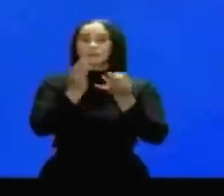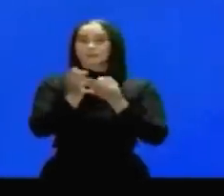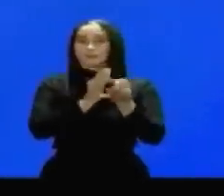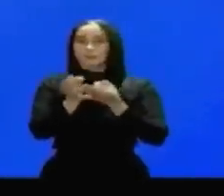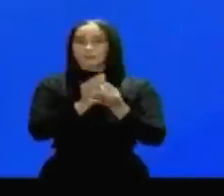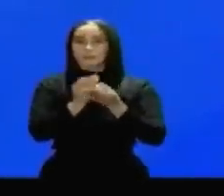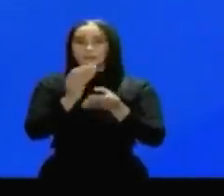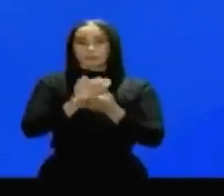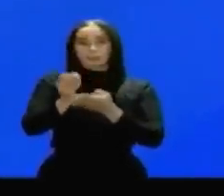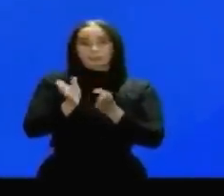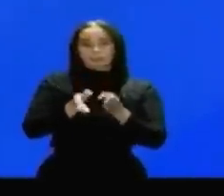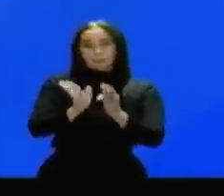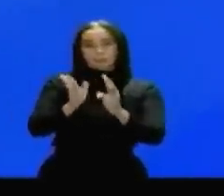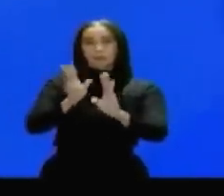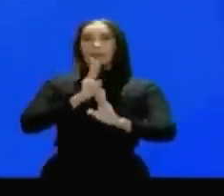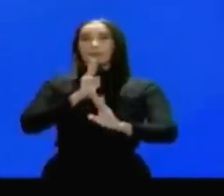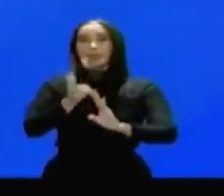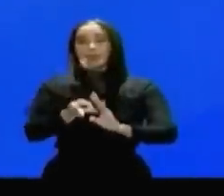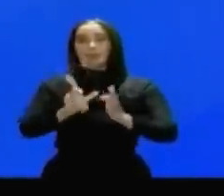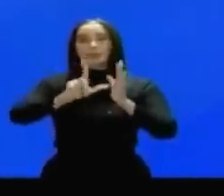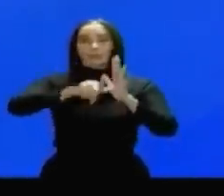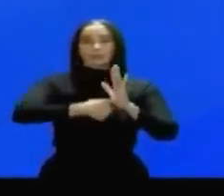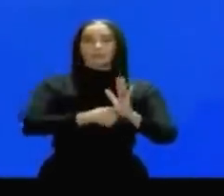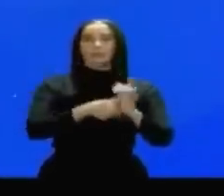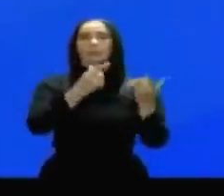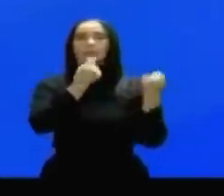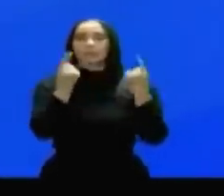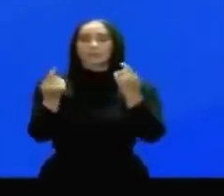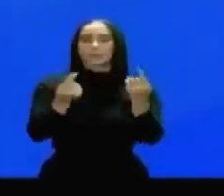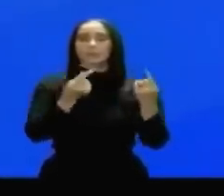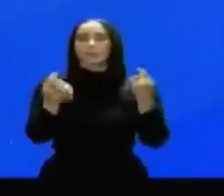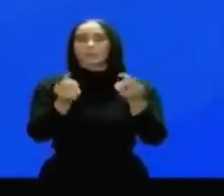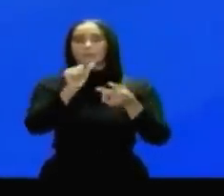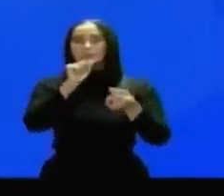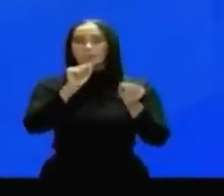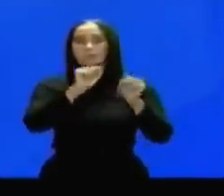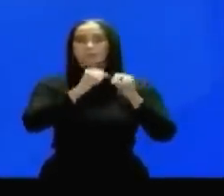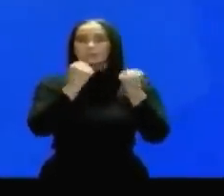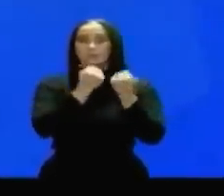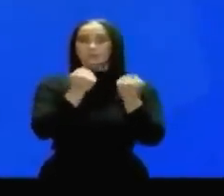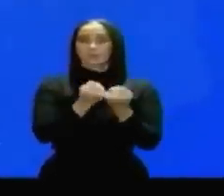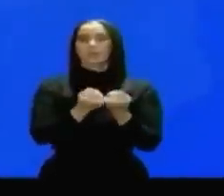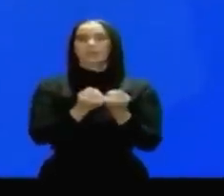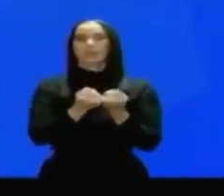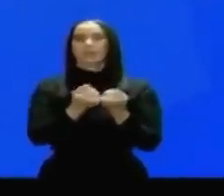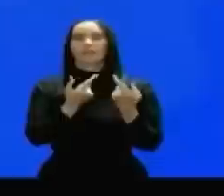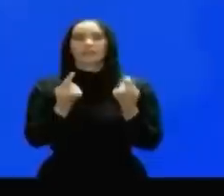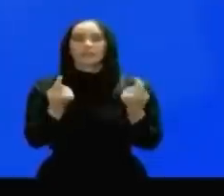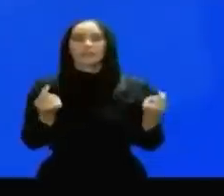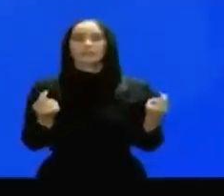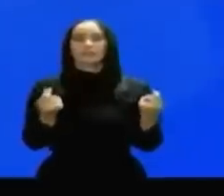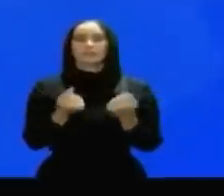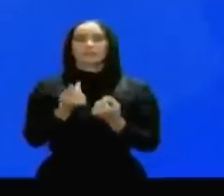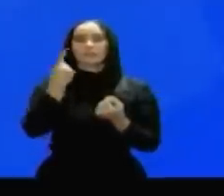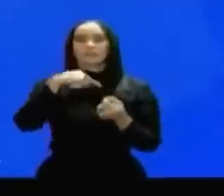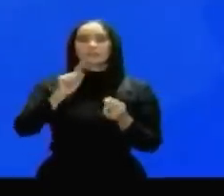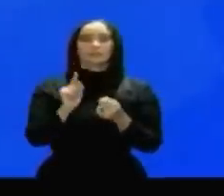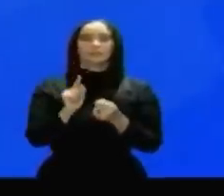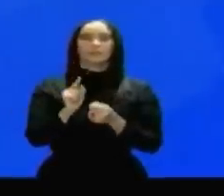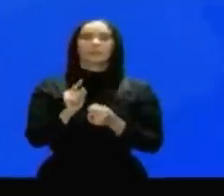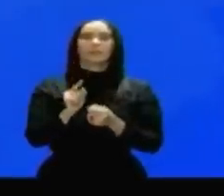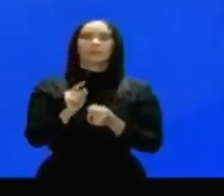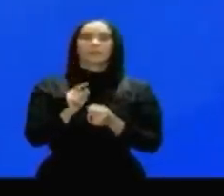la parte del canal, y después vamos a explicar las acciones sociales y de mitigación que estamos